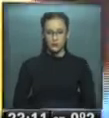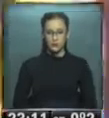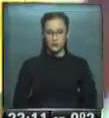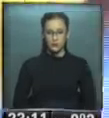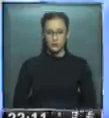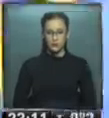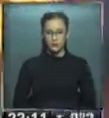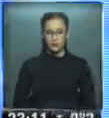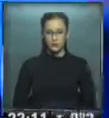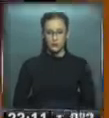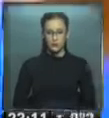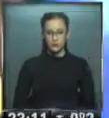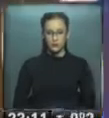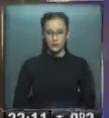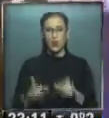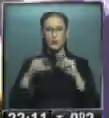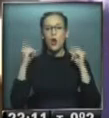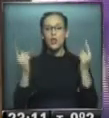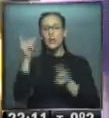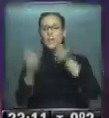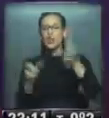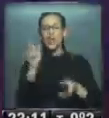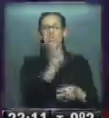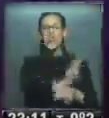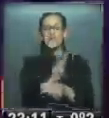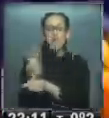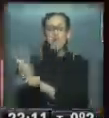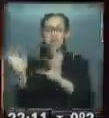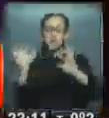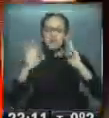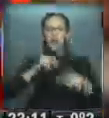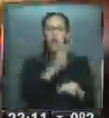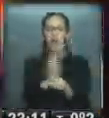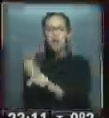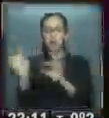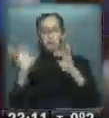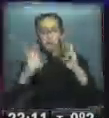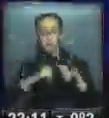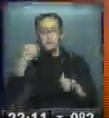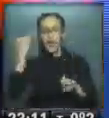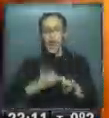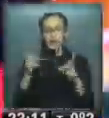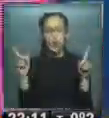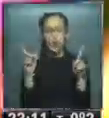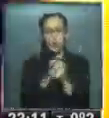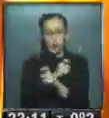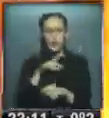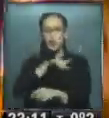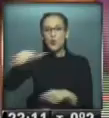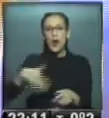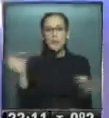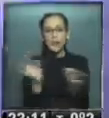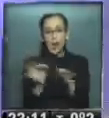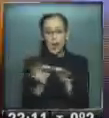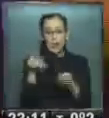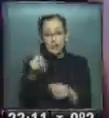Por una protesta de ambientalistas, se vivieron momentos de tensión en las afueras de la planta de la empresa Monsanto, ubicada en la localidad de Malvinas